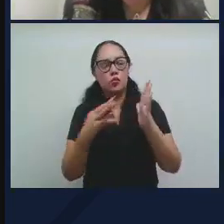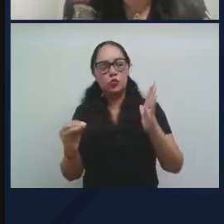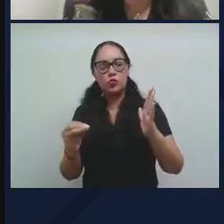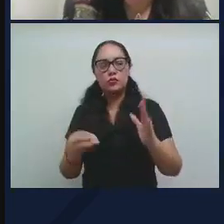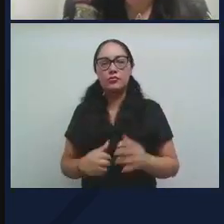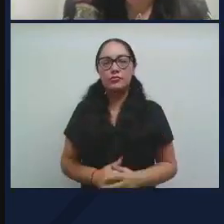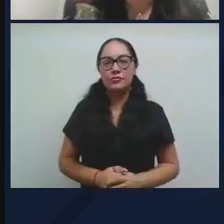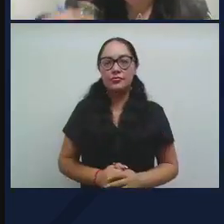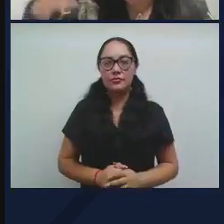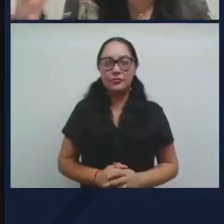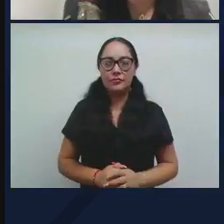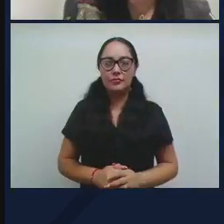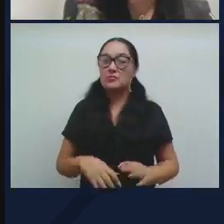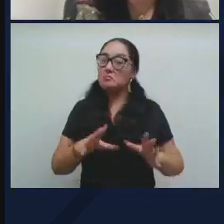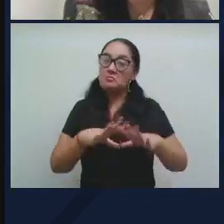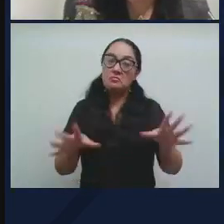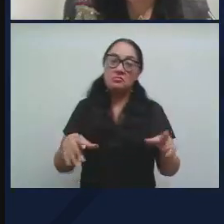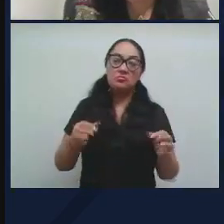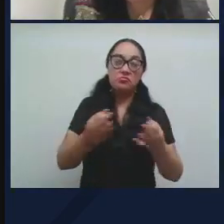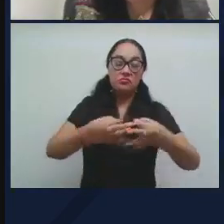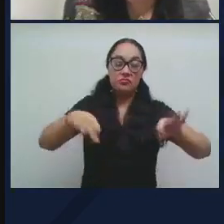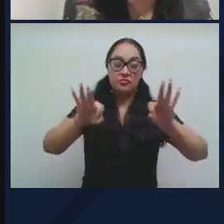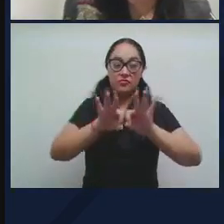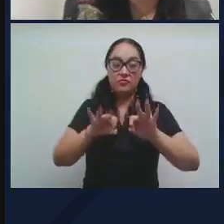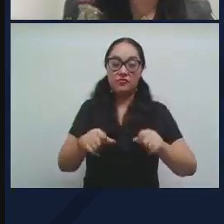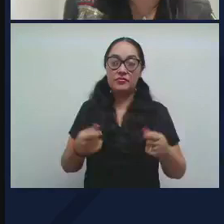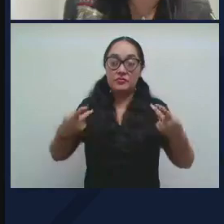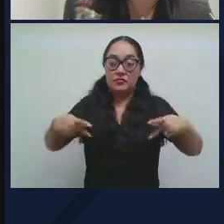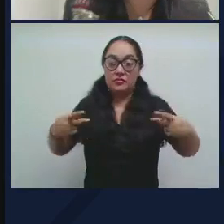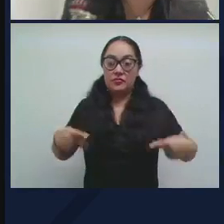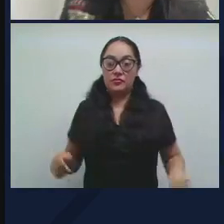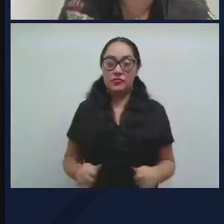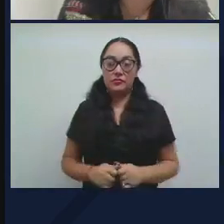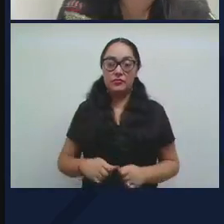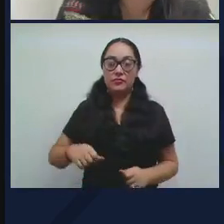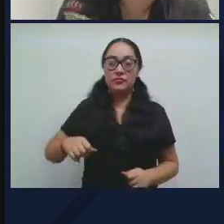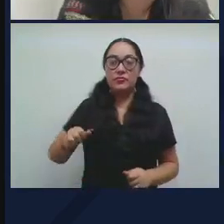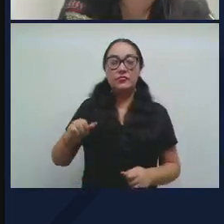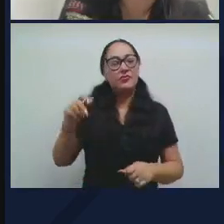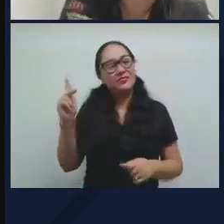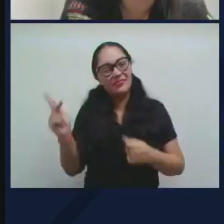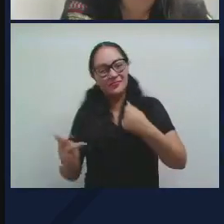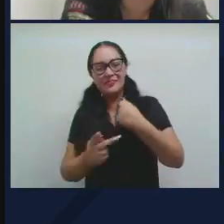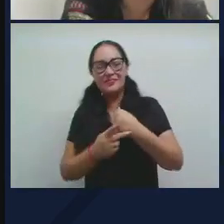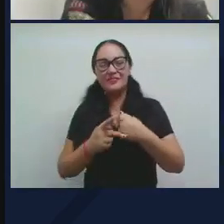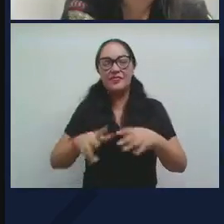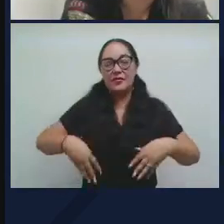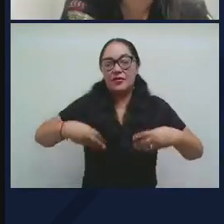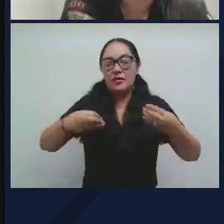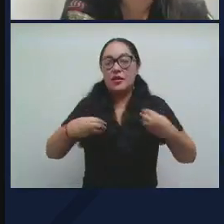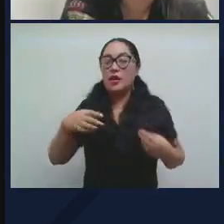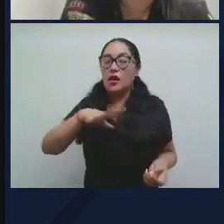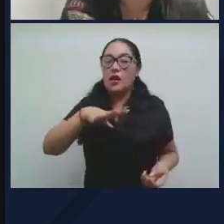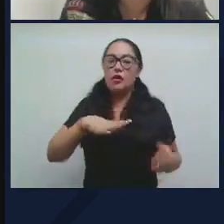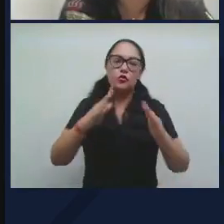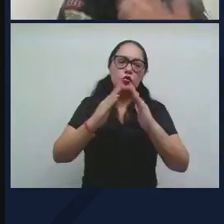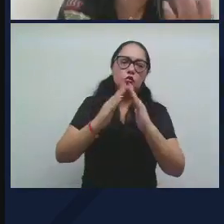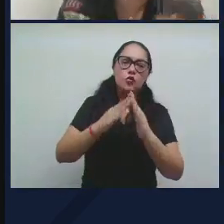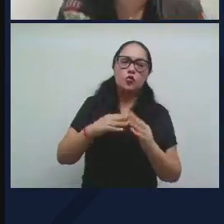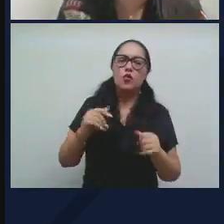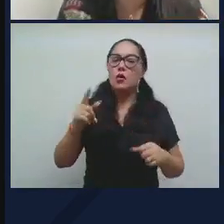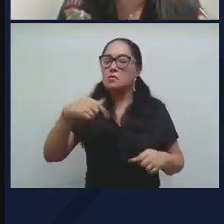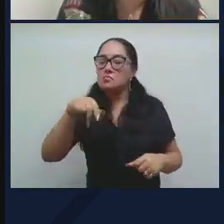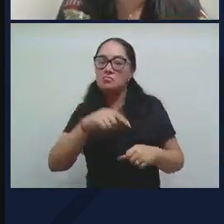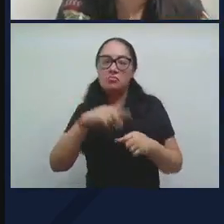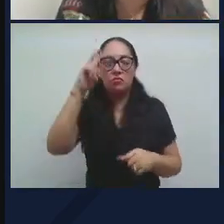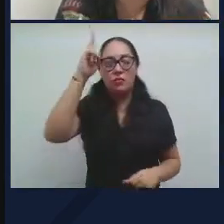información también relevante, ¿no? Las personas que están en el extranjero y de alguna forma, pues, tienen propiedades aquí en México, pues, no deben,